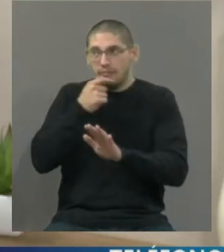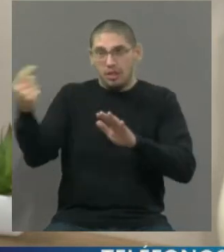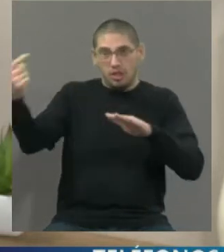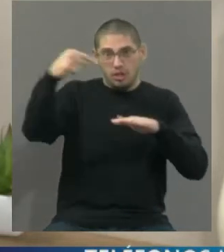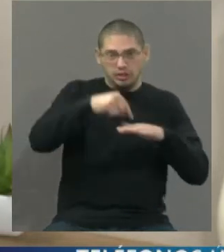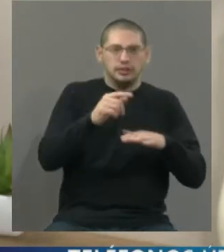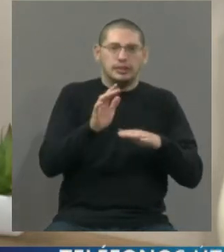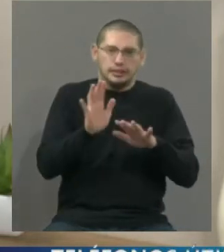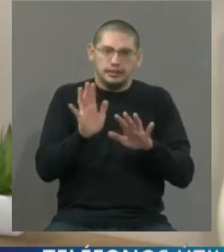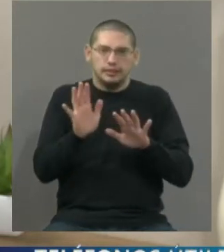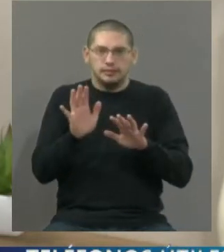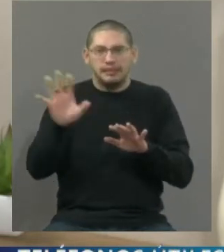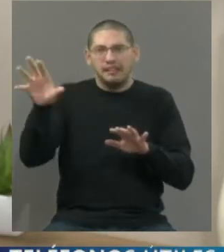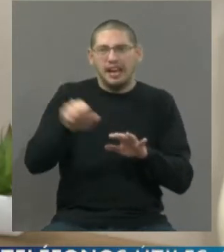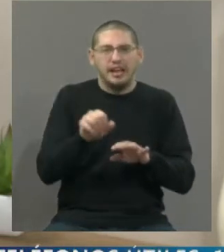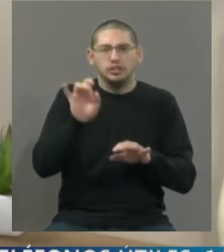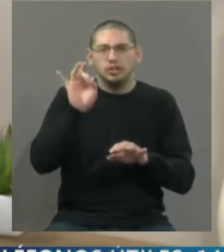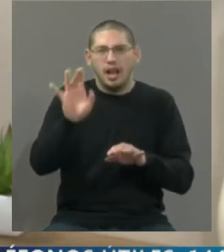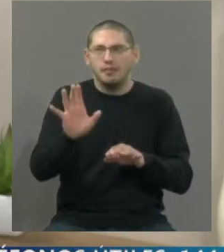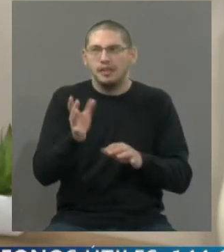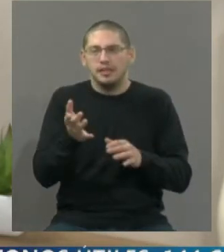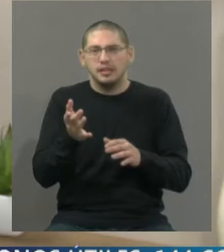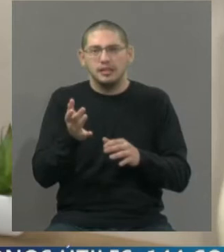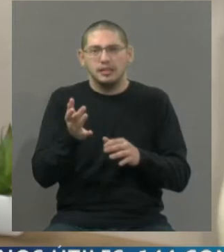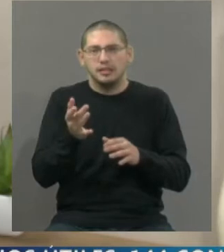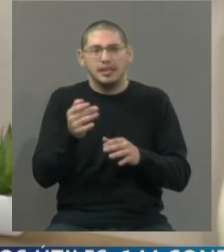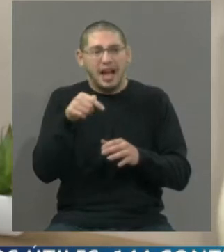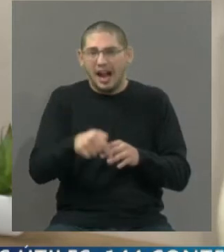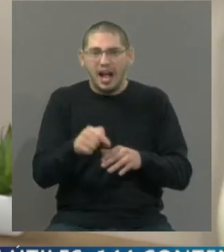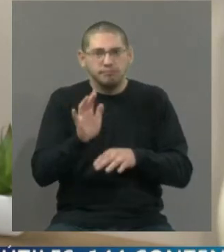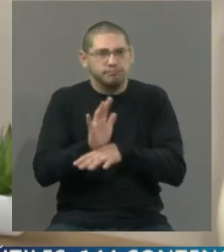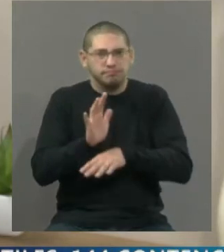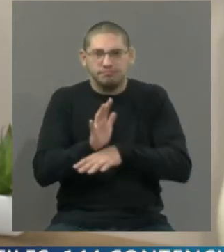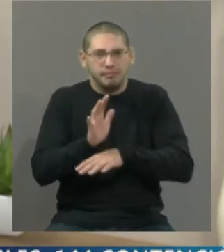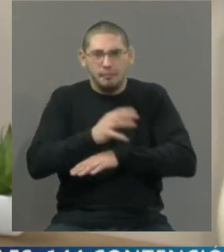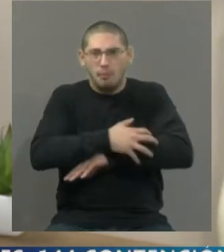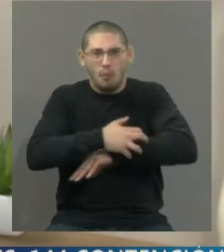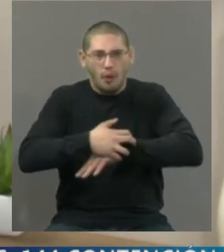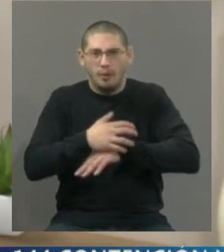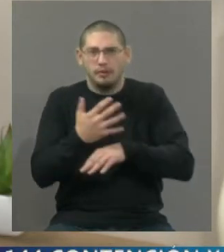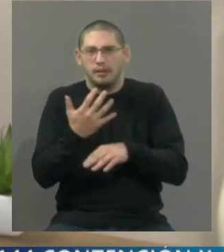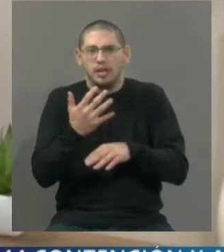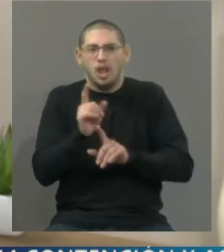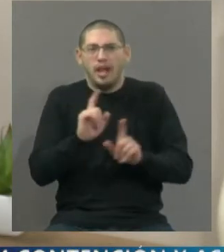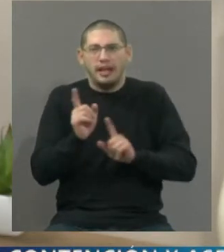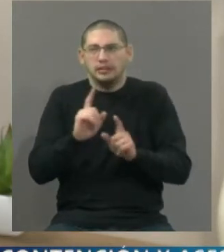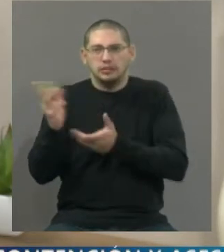bien acomodados, y le dice, trae, acá hay que ser austeros, y tenemos que demostrar eso.